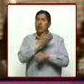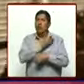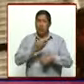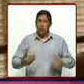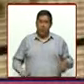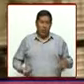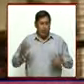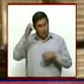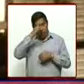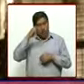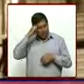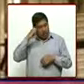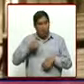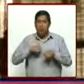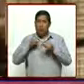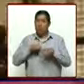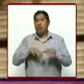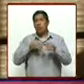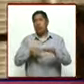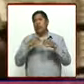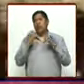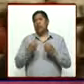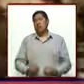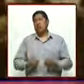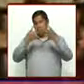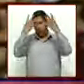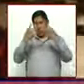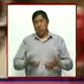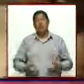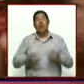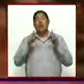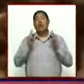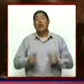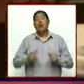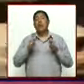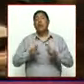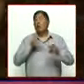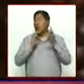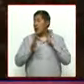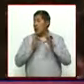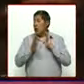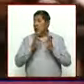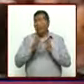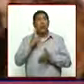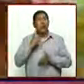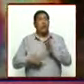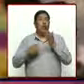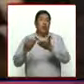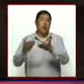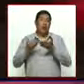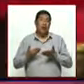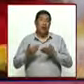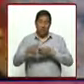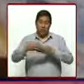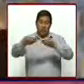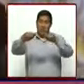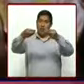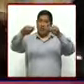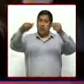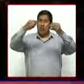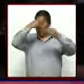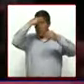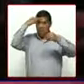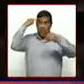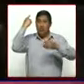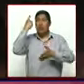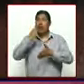del Estado. Es una marcha de varias cuadras. Los manifestantes están hablando incluso de que han traído esta ceniza que representa lo